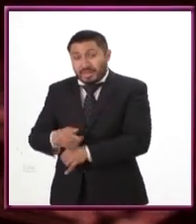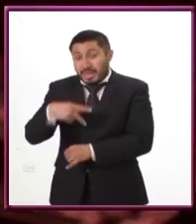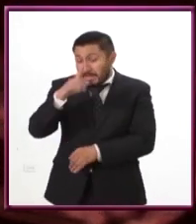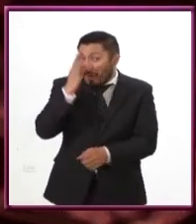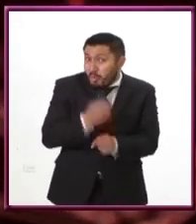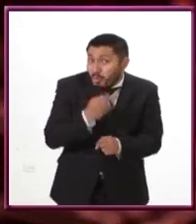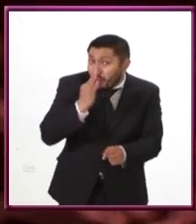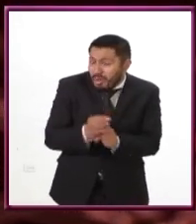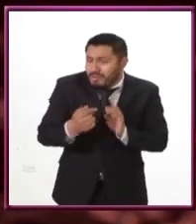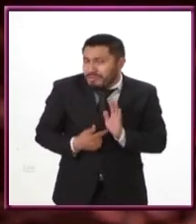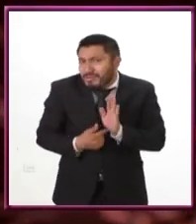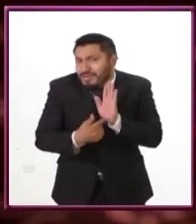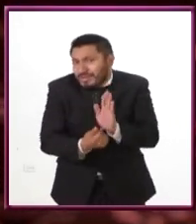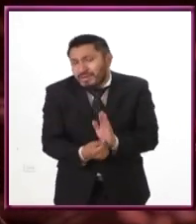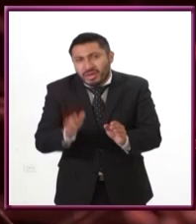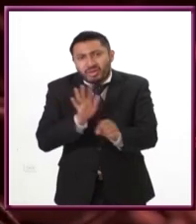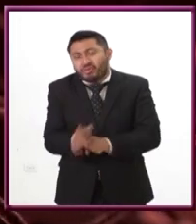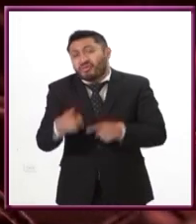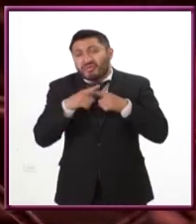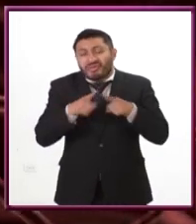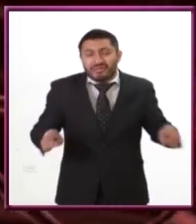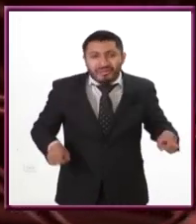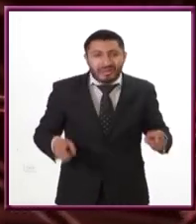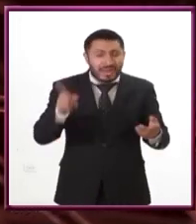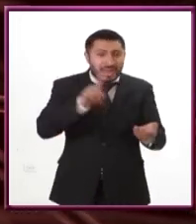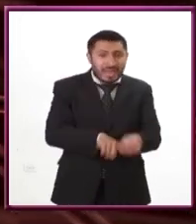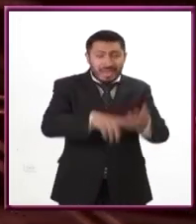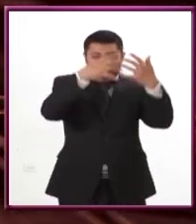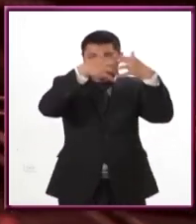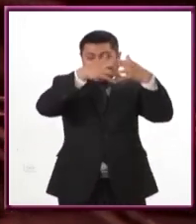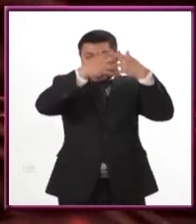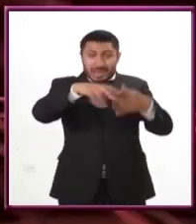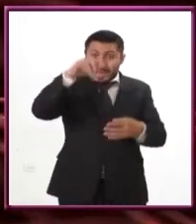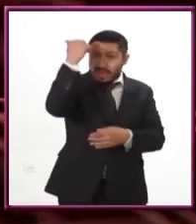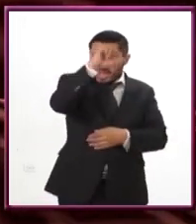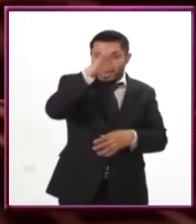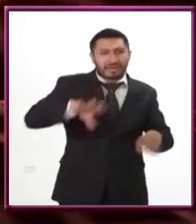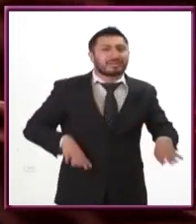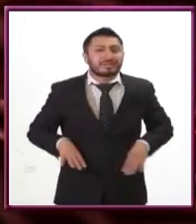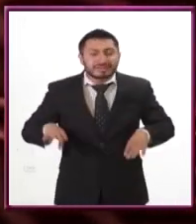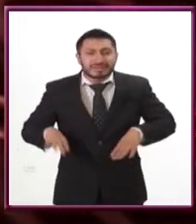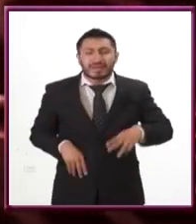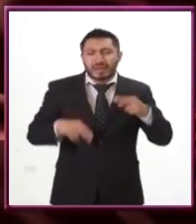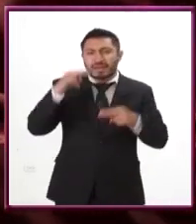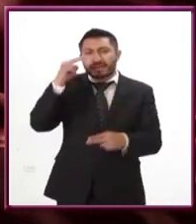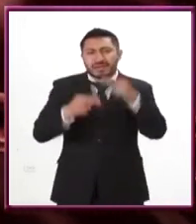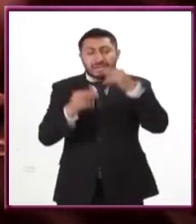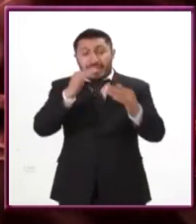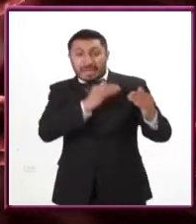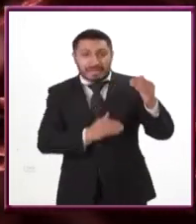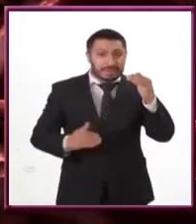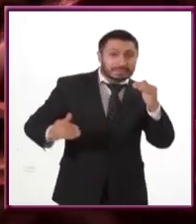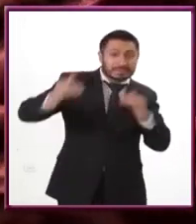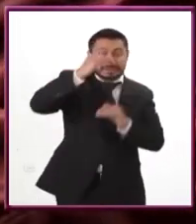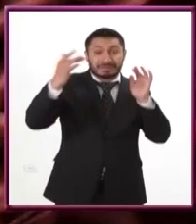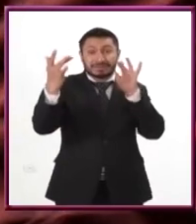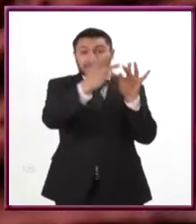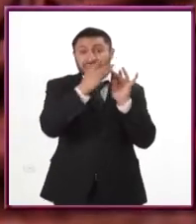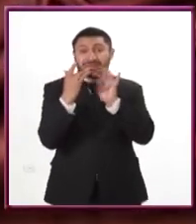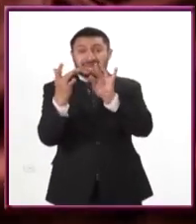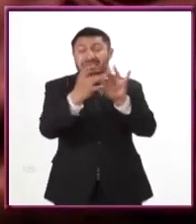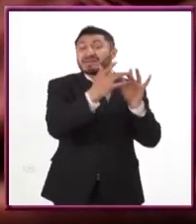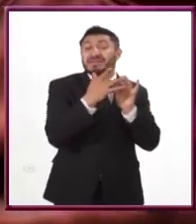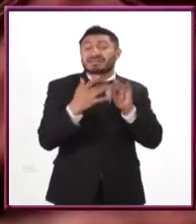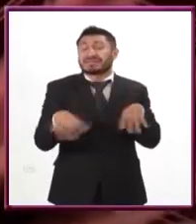Pero la evidencia actual indica que la distinción central es que los cerebros autistas se caracterizan por niveles particularmente altos